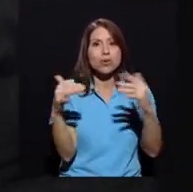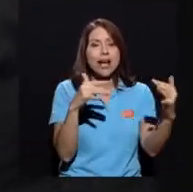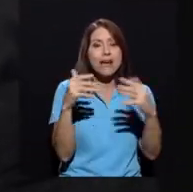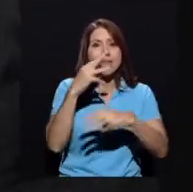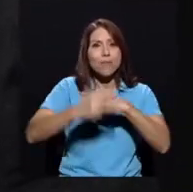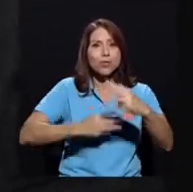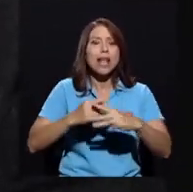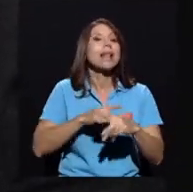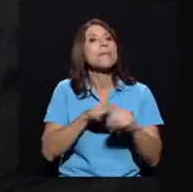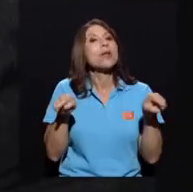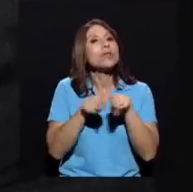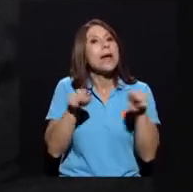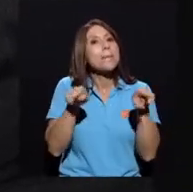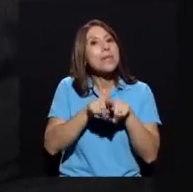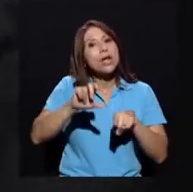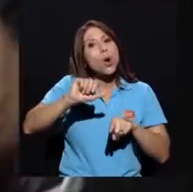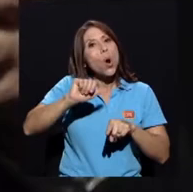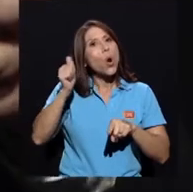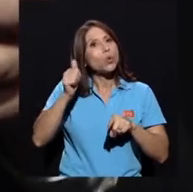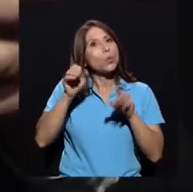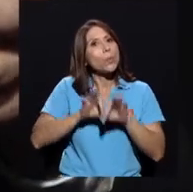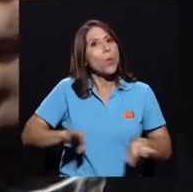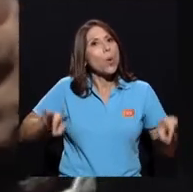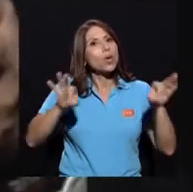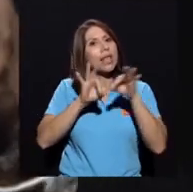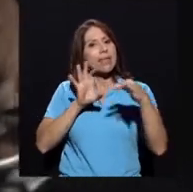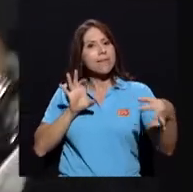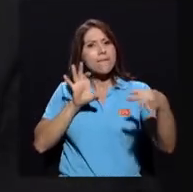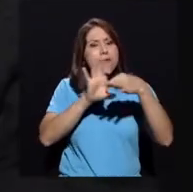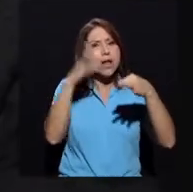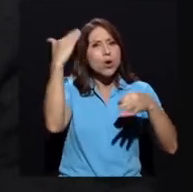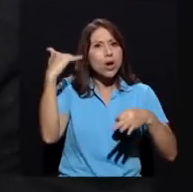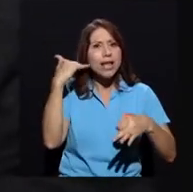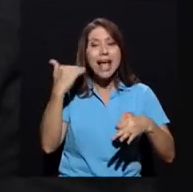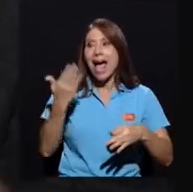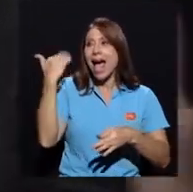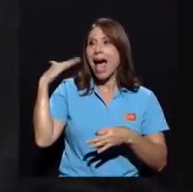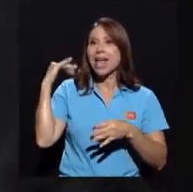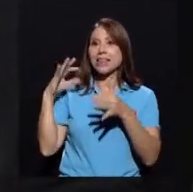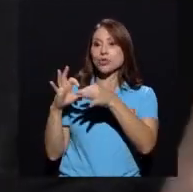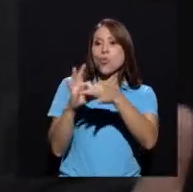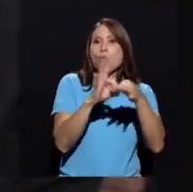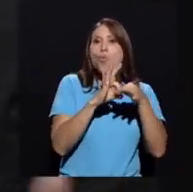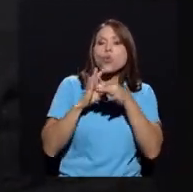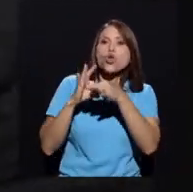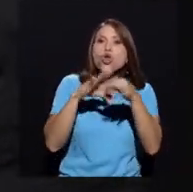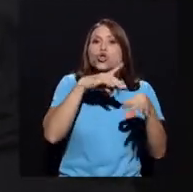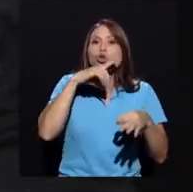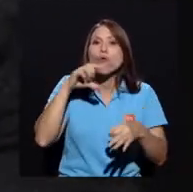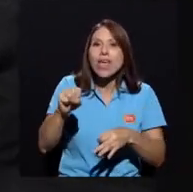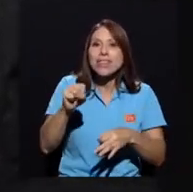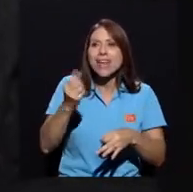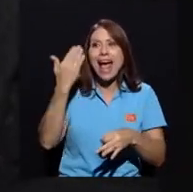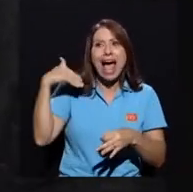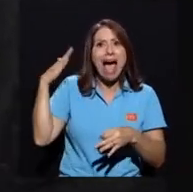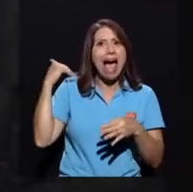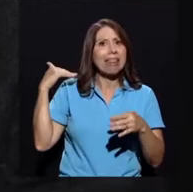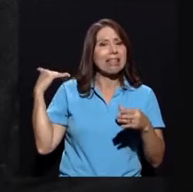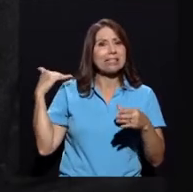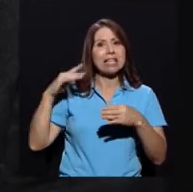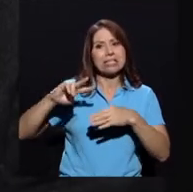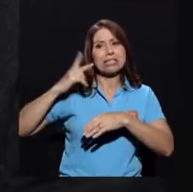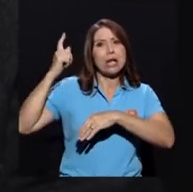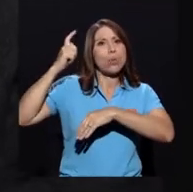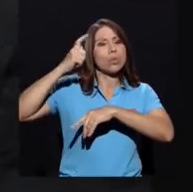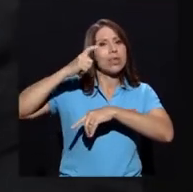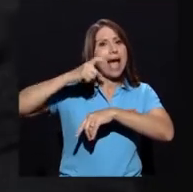elemento importante en relación a Corea fue que la Unión Soviética, que no había estado en guerra durante todo el periodo de la Segunda Guerra Mundial